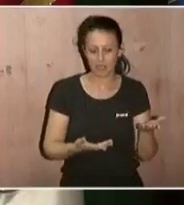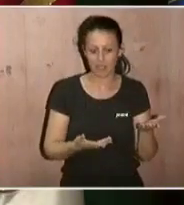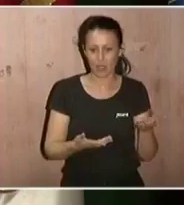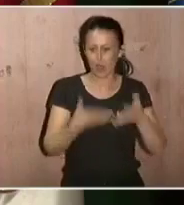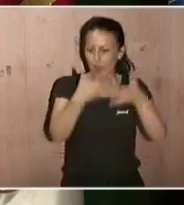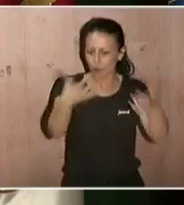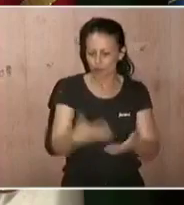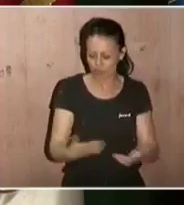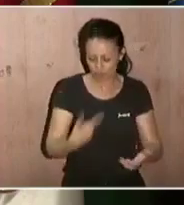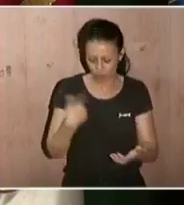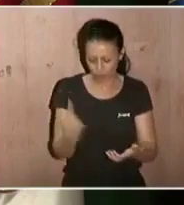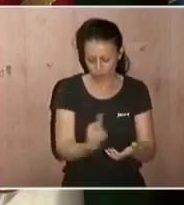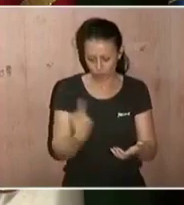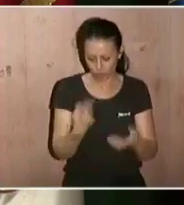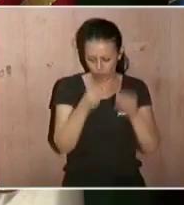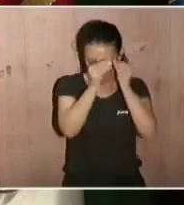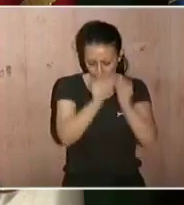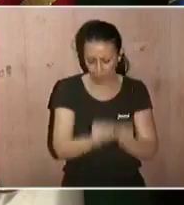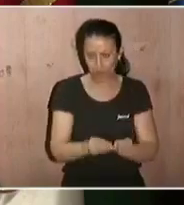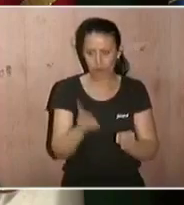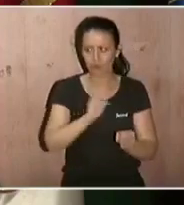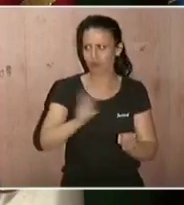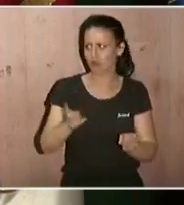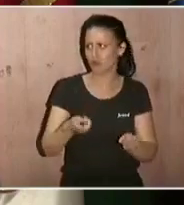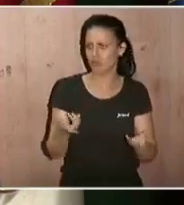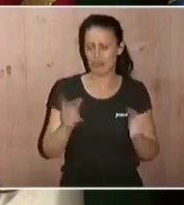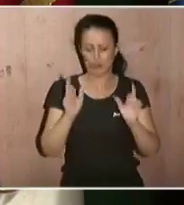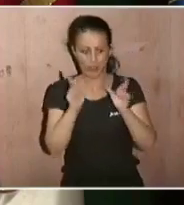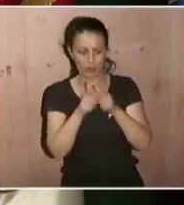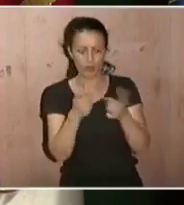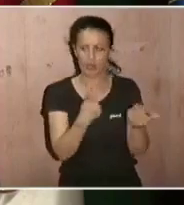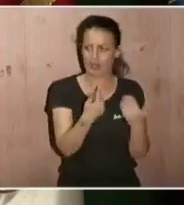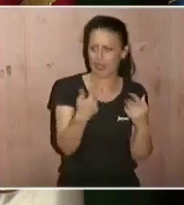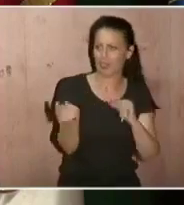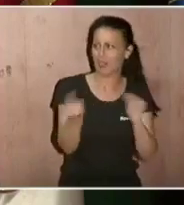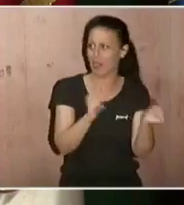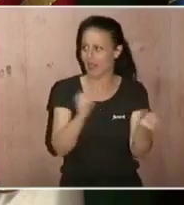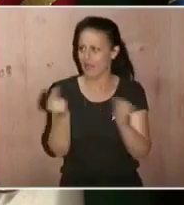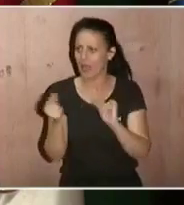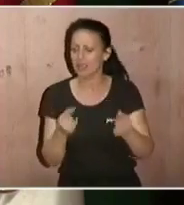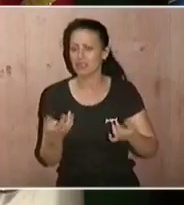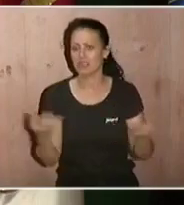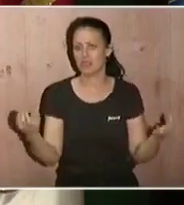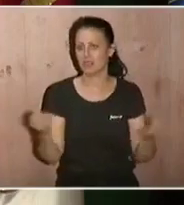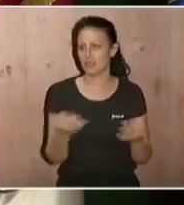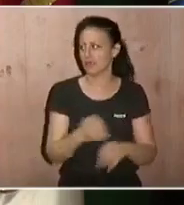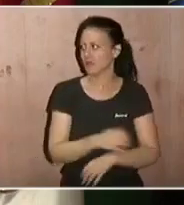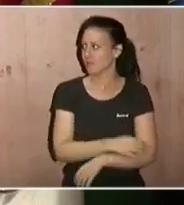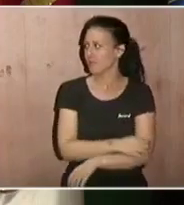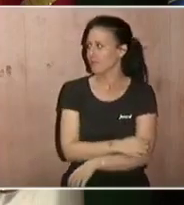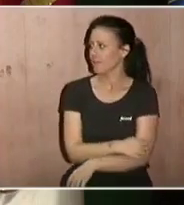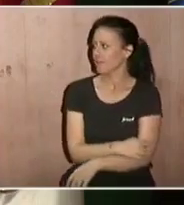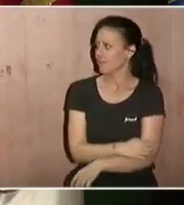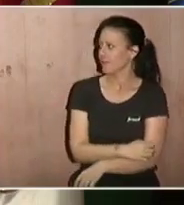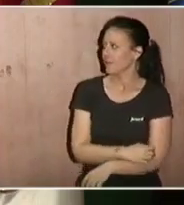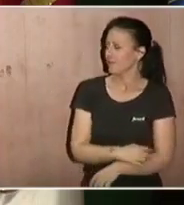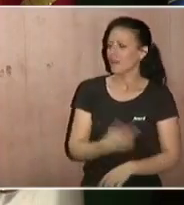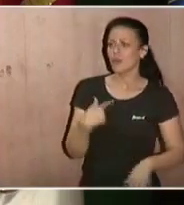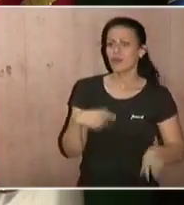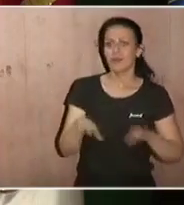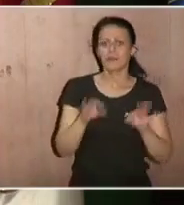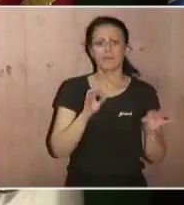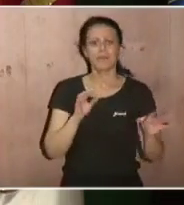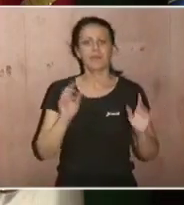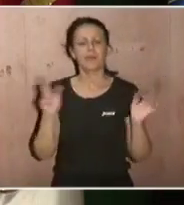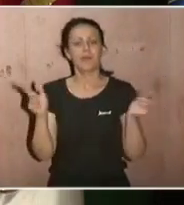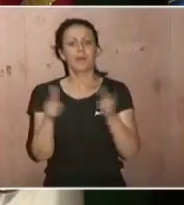en solitario, sino que hace falta implicarse en reuniones, en debates, en discusiones. Nunca me decidí a abrir despacho